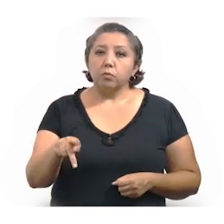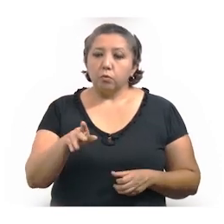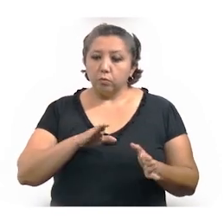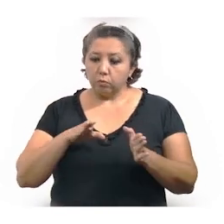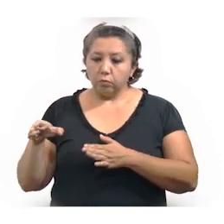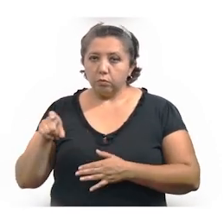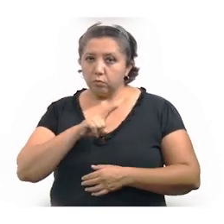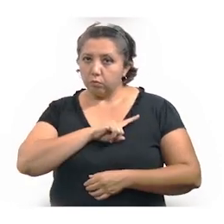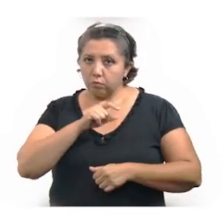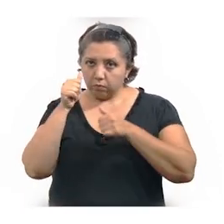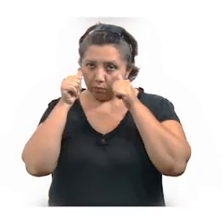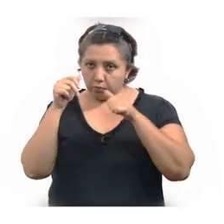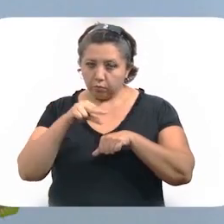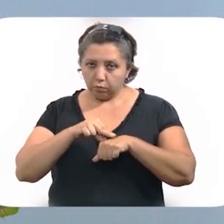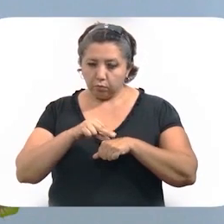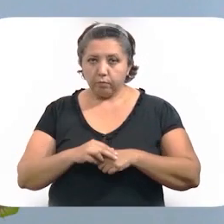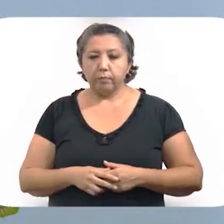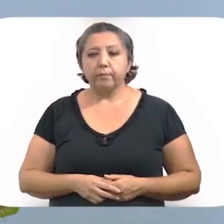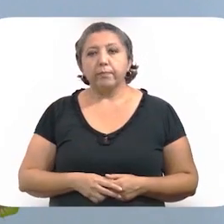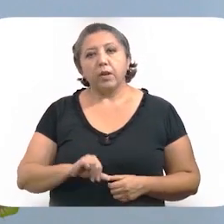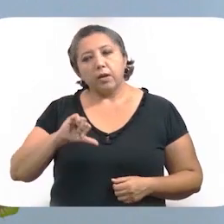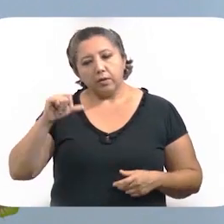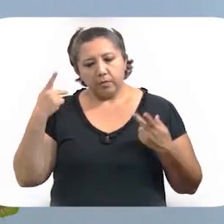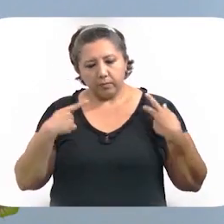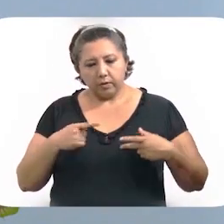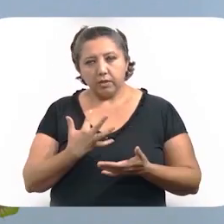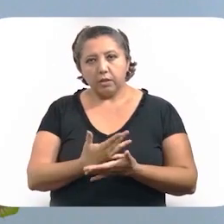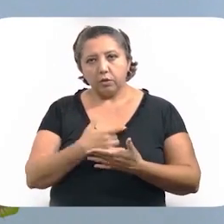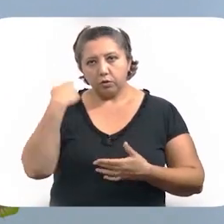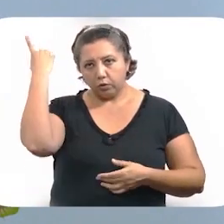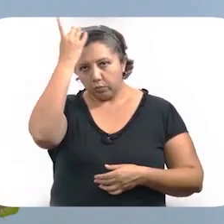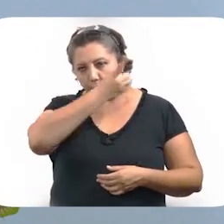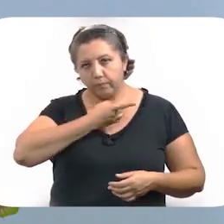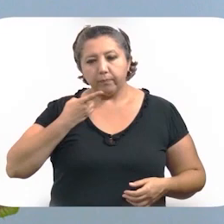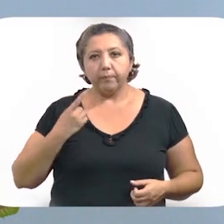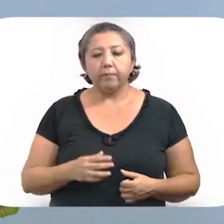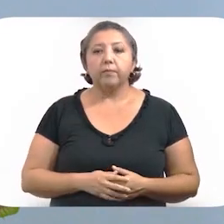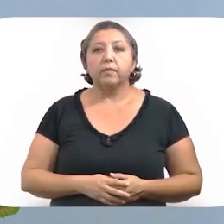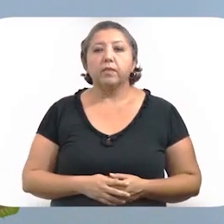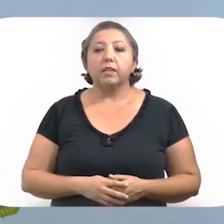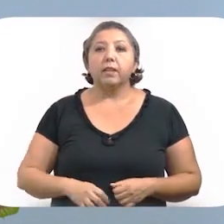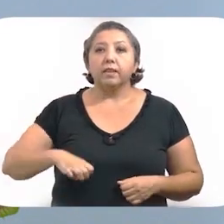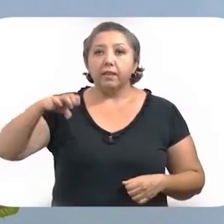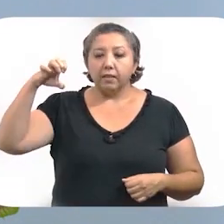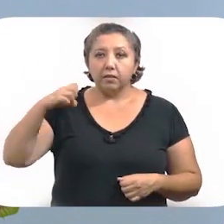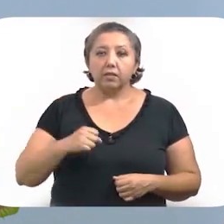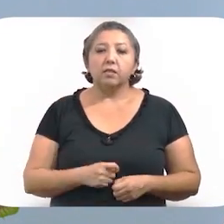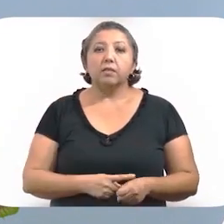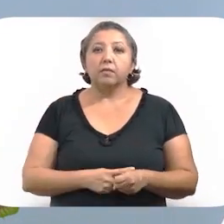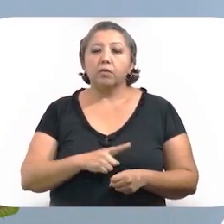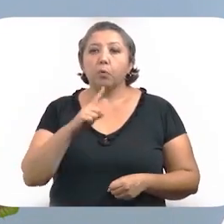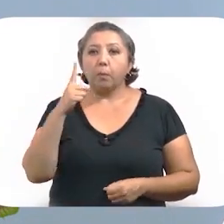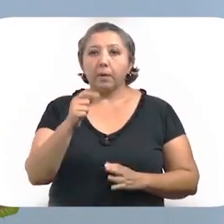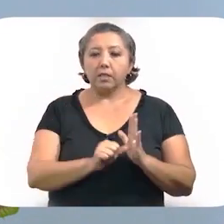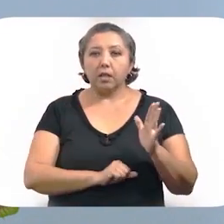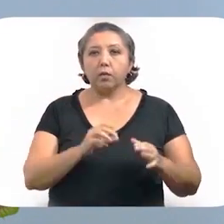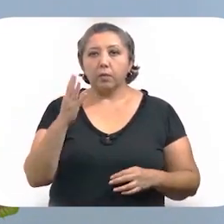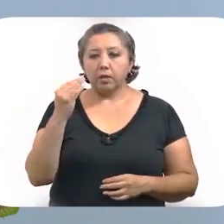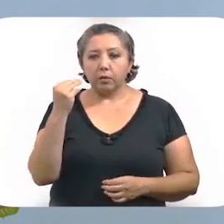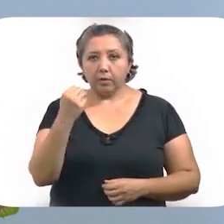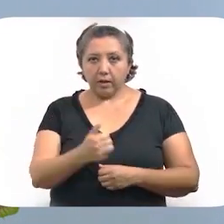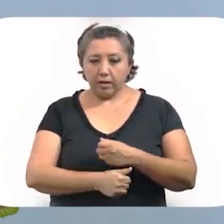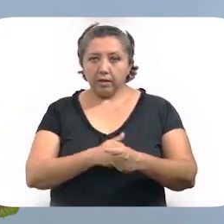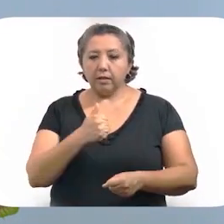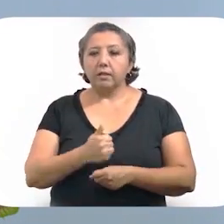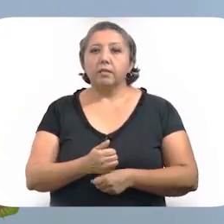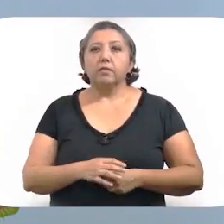y en aislamiento total. Hay otros pacientes a la espera de diagnóstico. El rango de edad de los casos es de un mes a